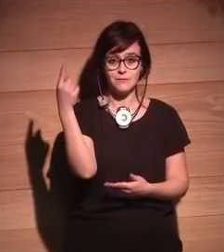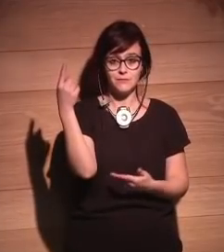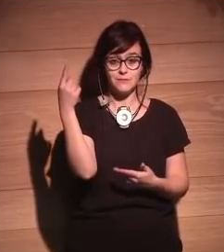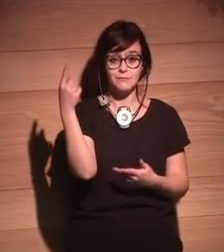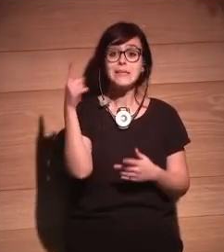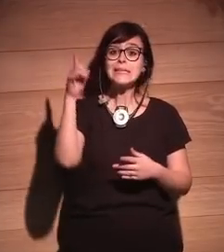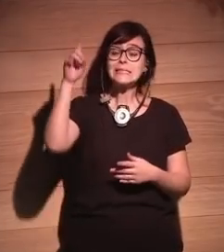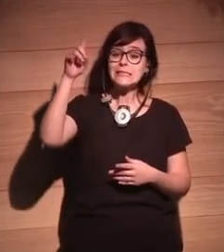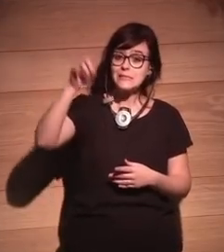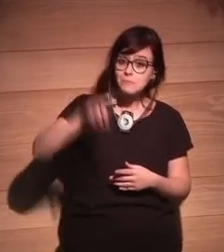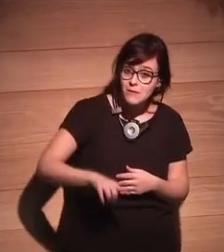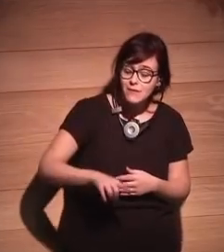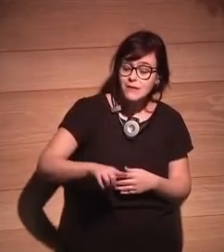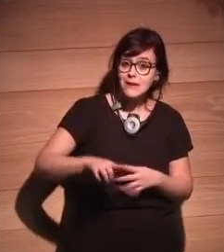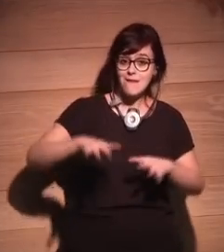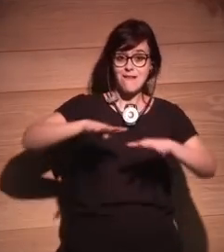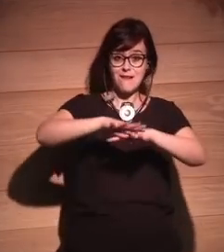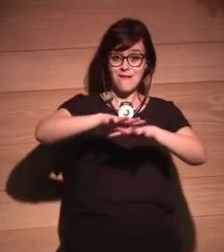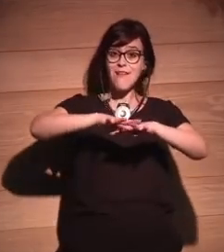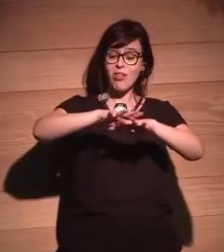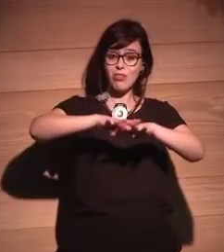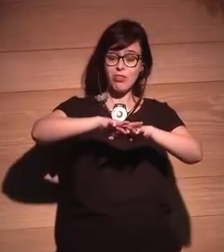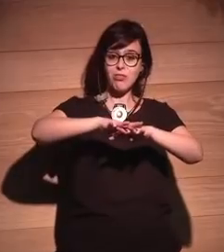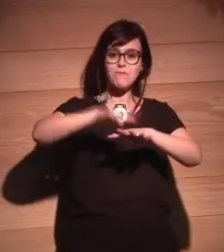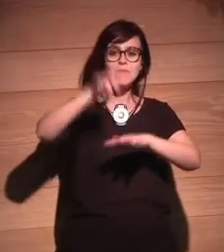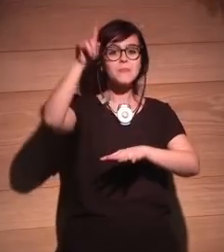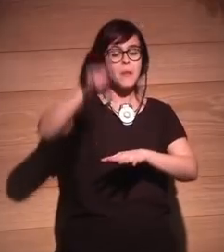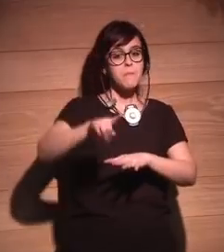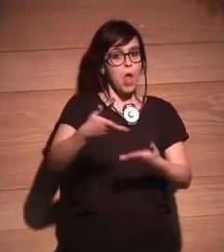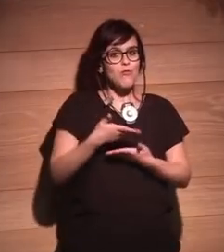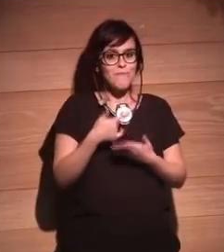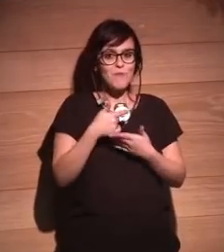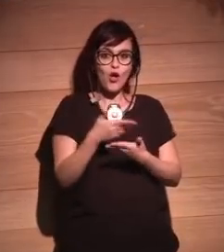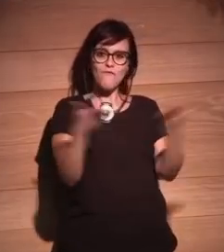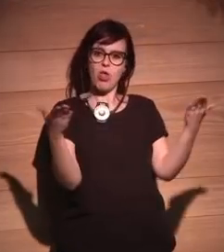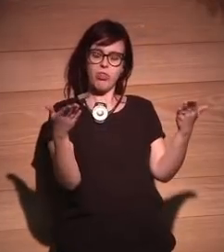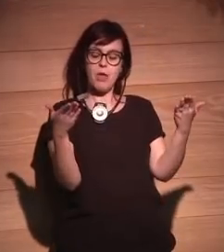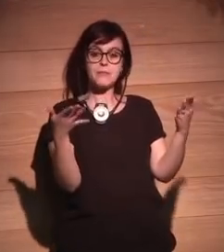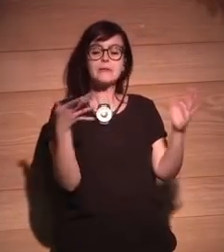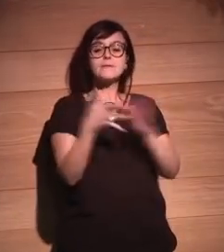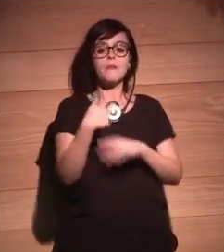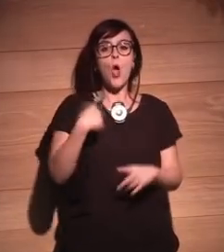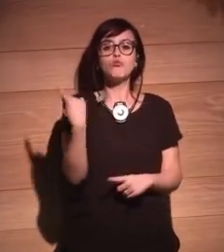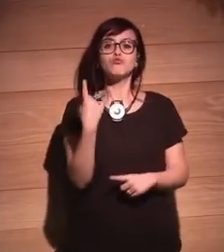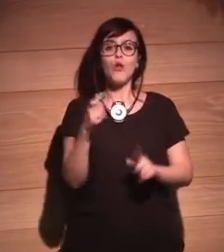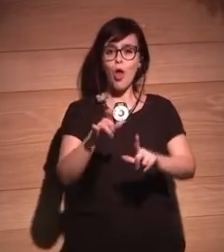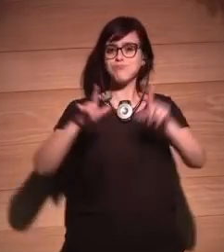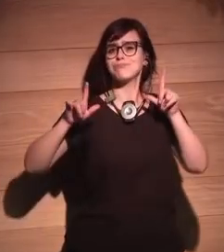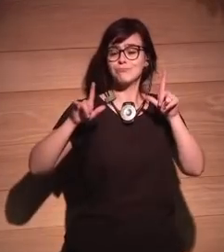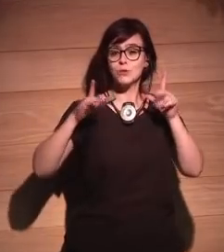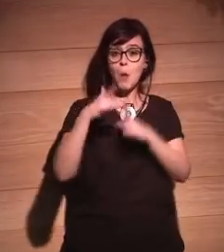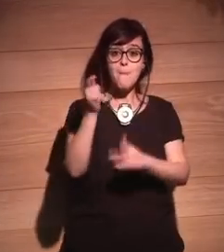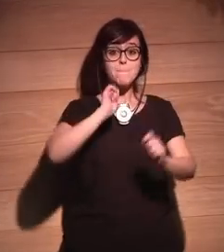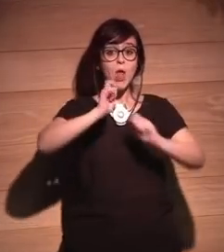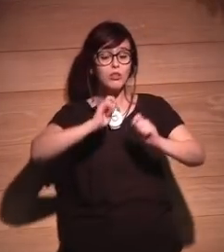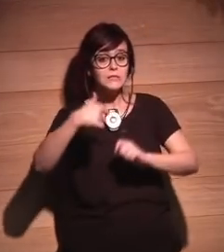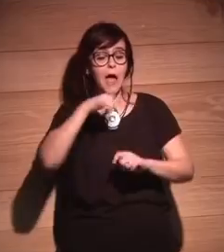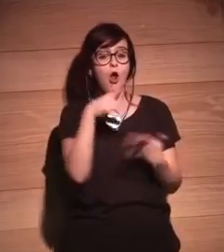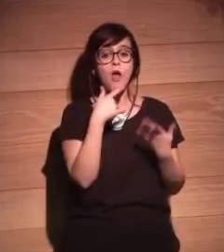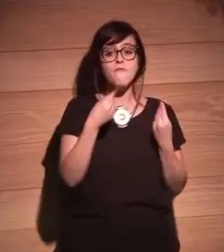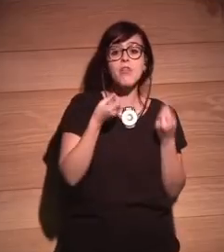otra parte, la red también ayuda a construir confianza. No estoy trabajando solo, no soy un periodista que os va a explicar